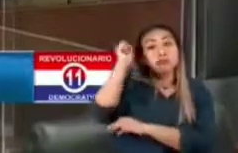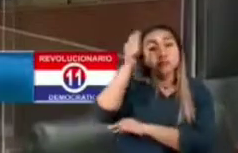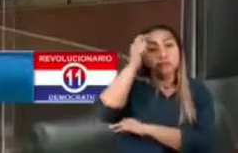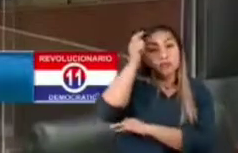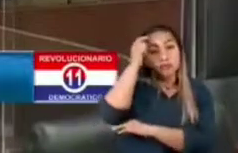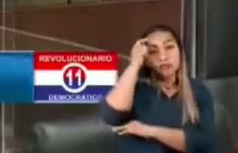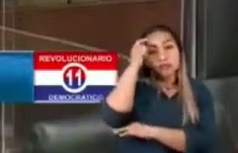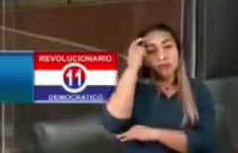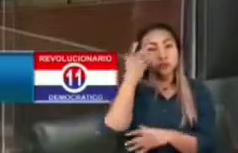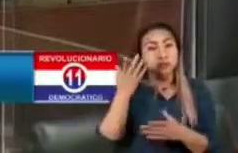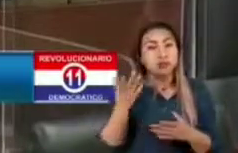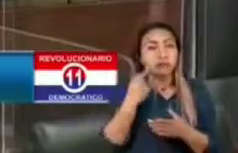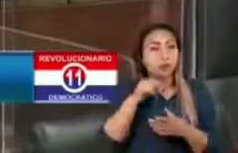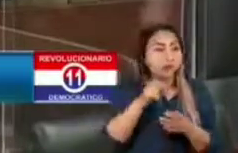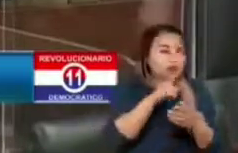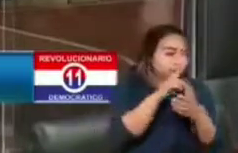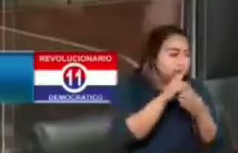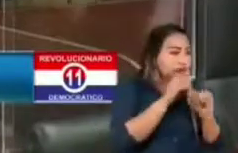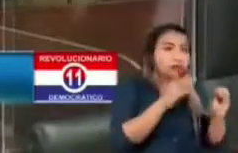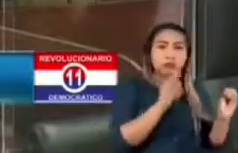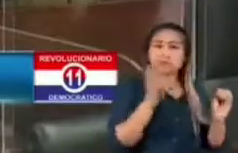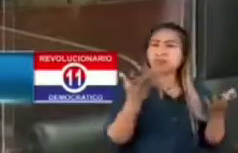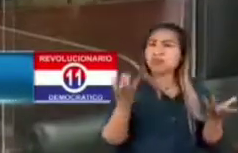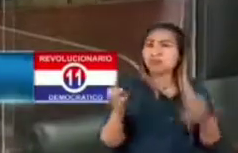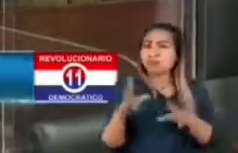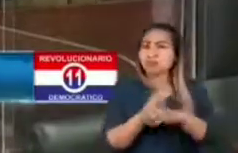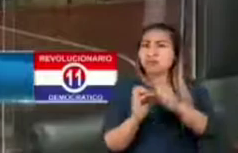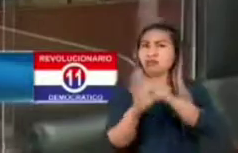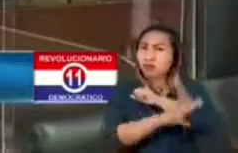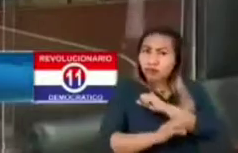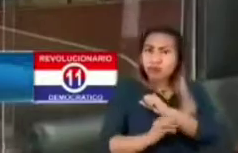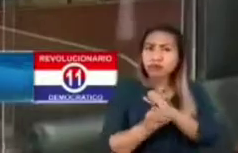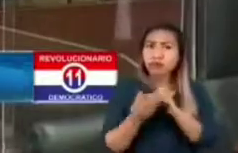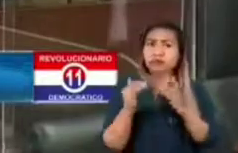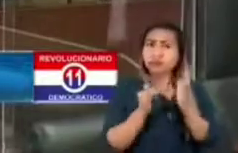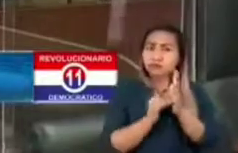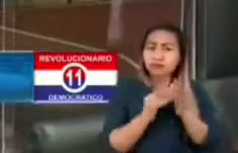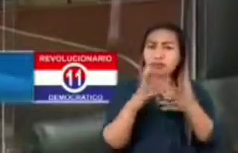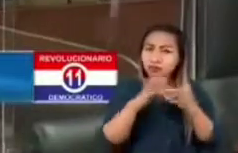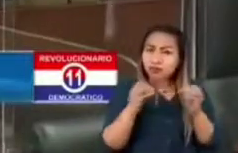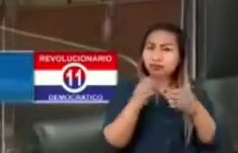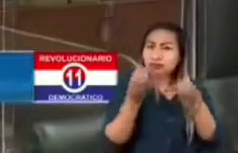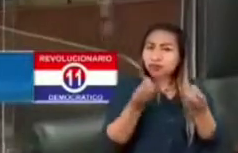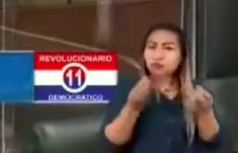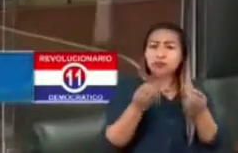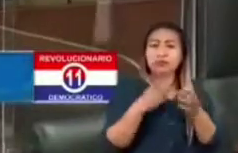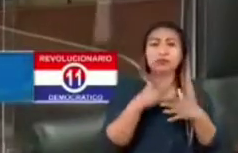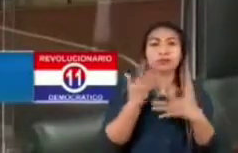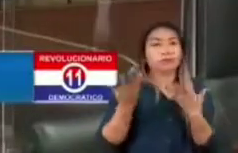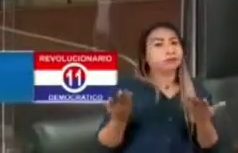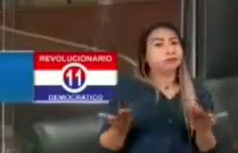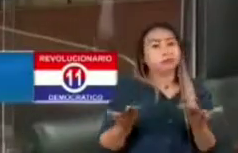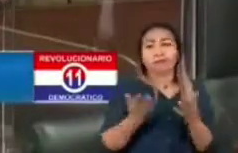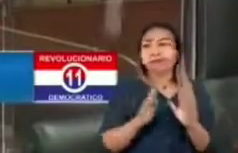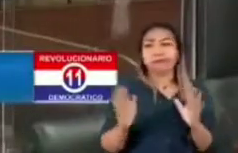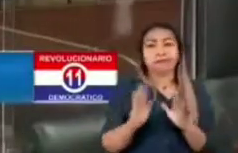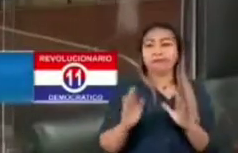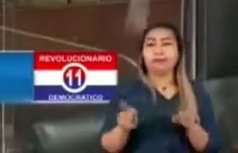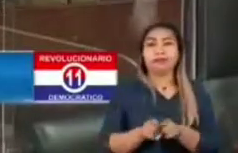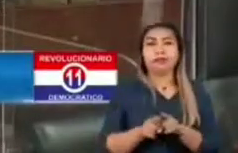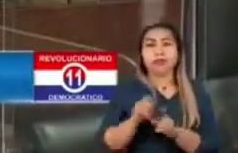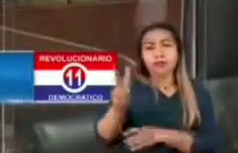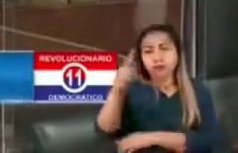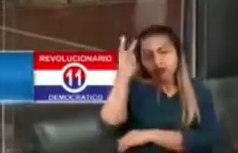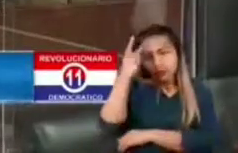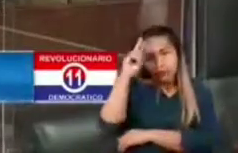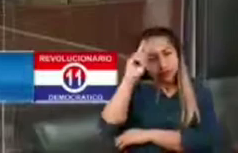bastidores o que quieren robarse los millones de nosotros los coloneses chantajear o que